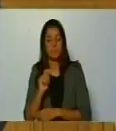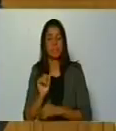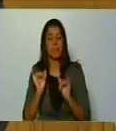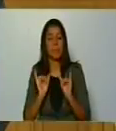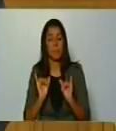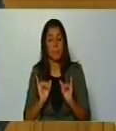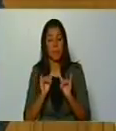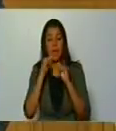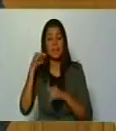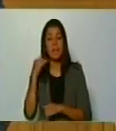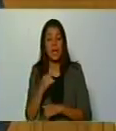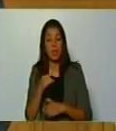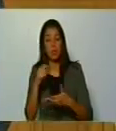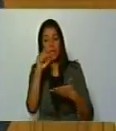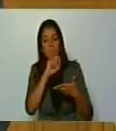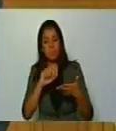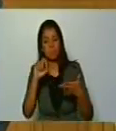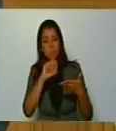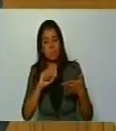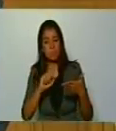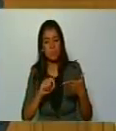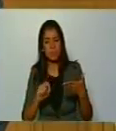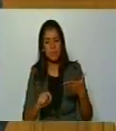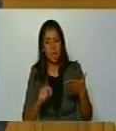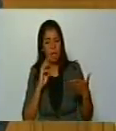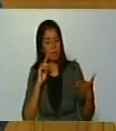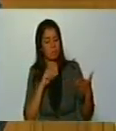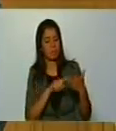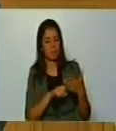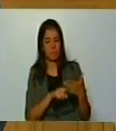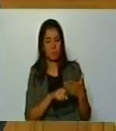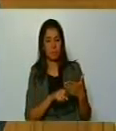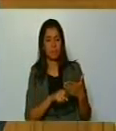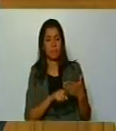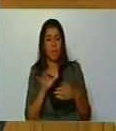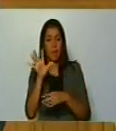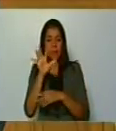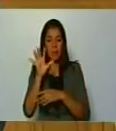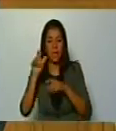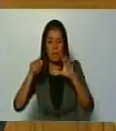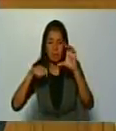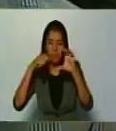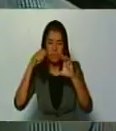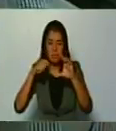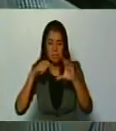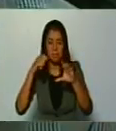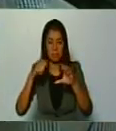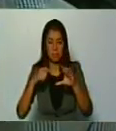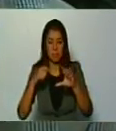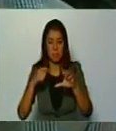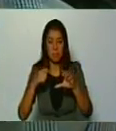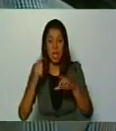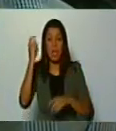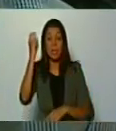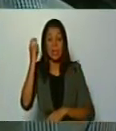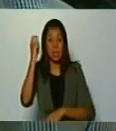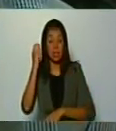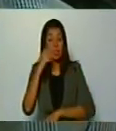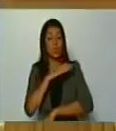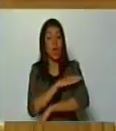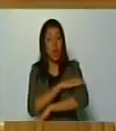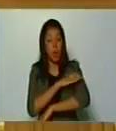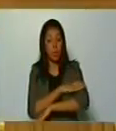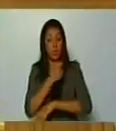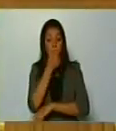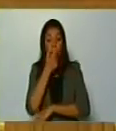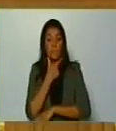obviamente, se tipifican lo que pudimos nosotros ver en cámara lenta, el uso indebido de